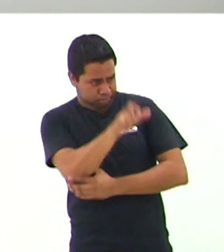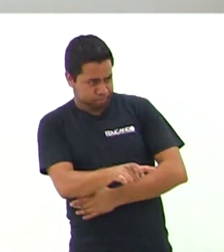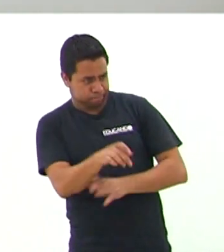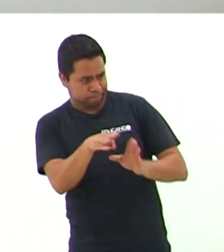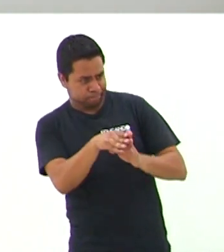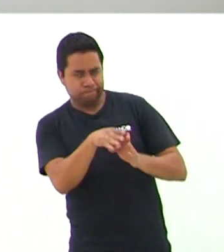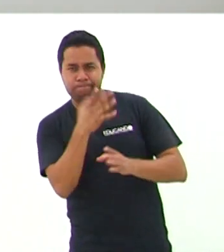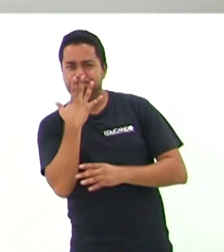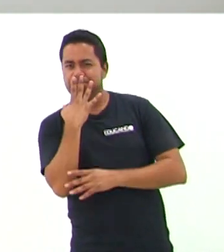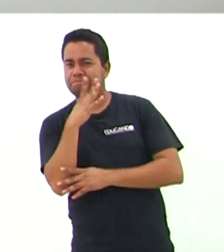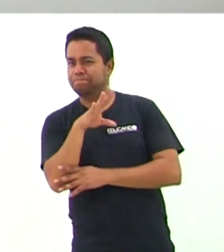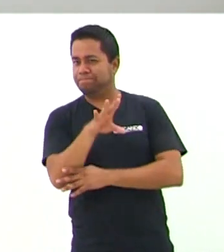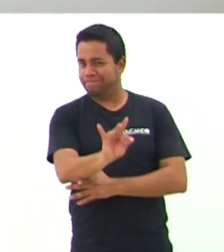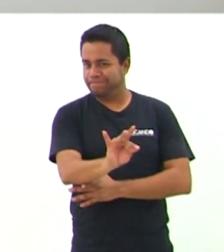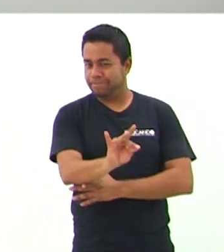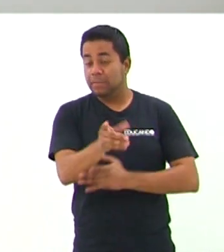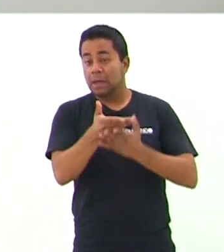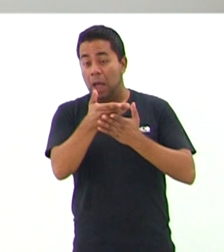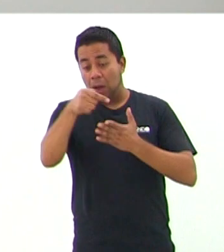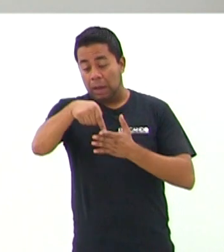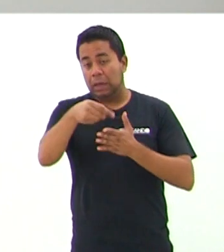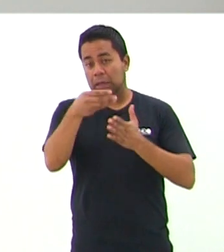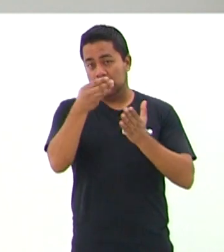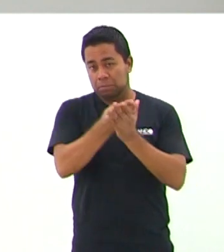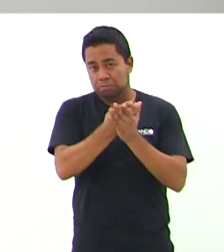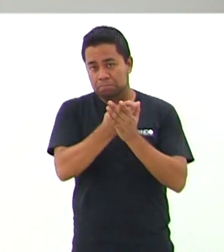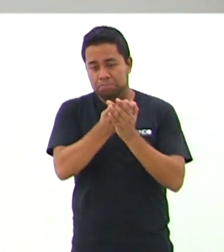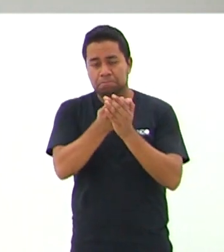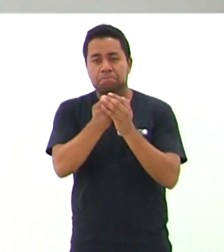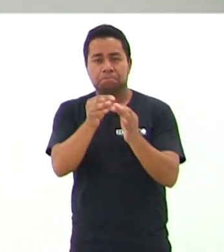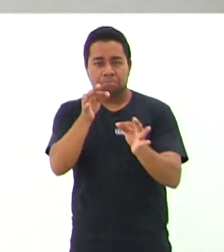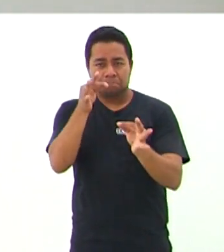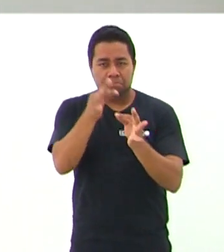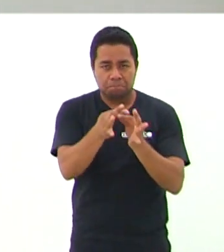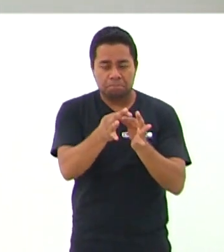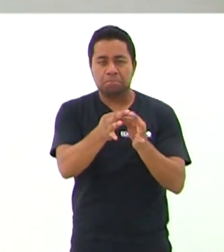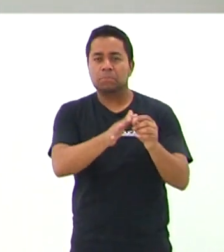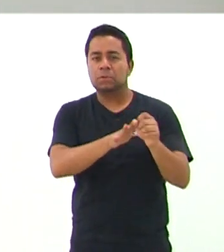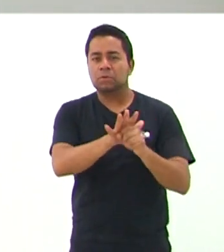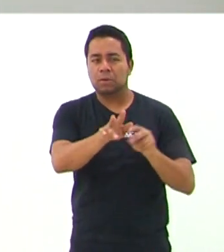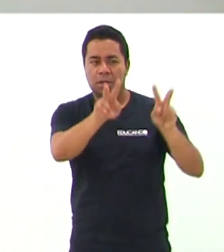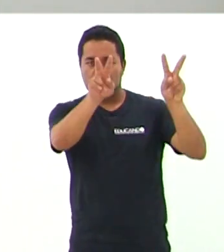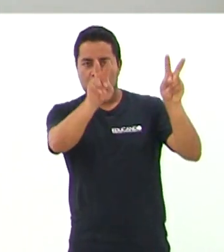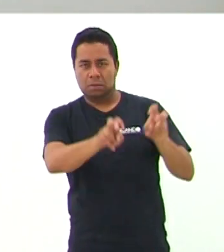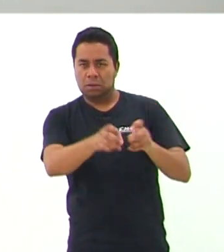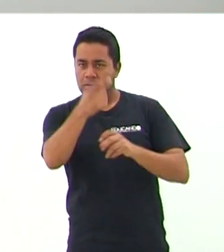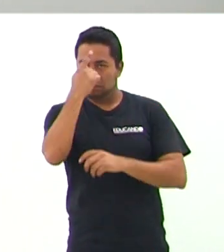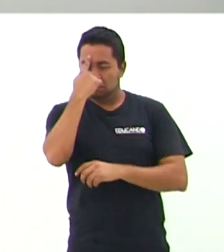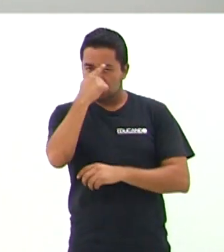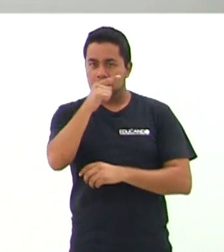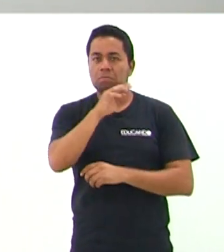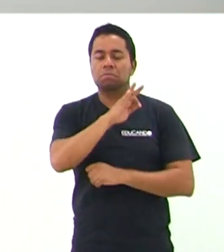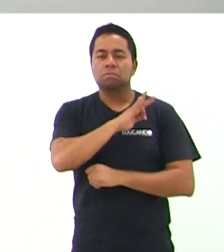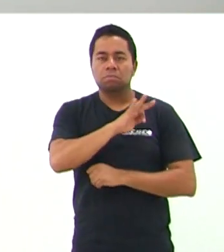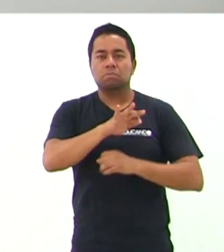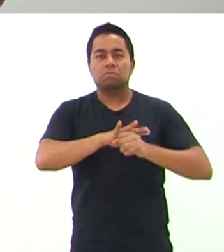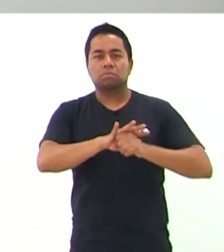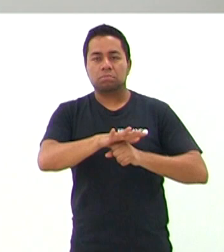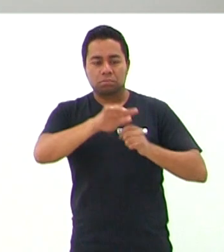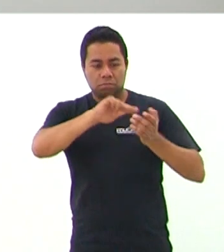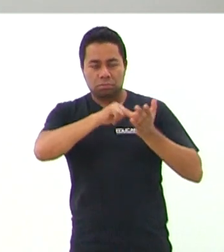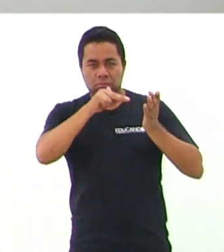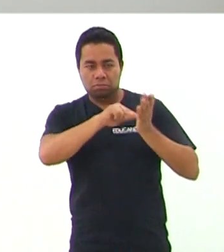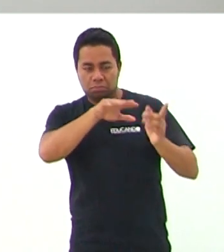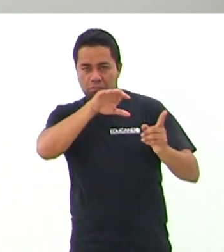más sencillas. En esta sesión terminaremos de ver este tema para poder tener las herramientas